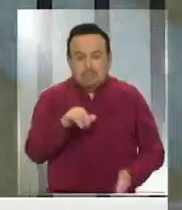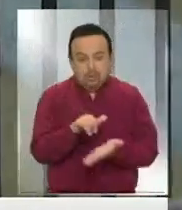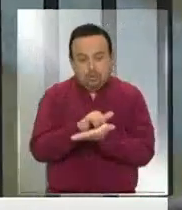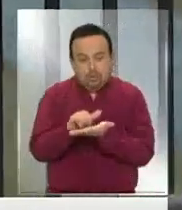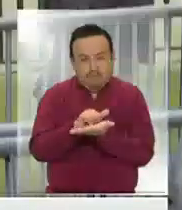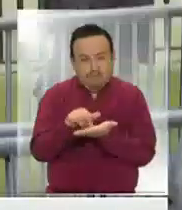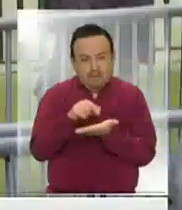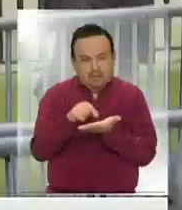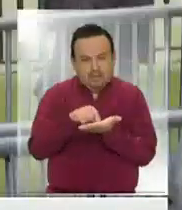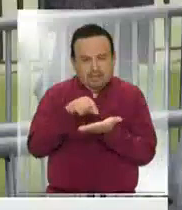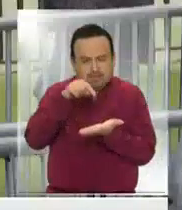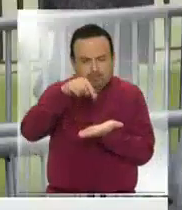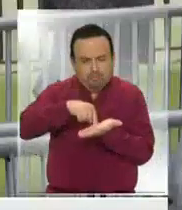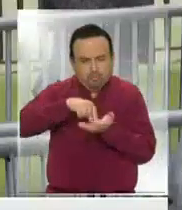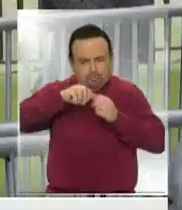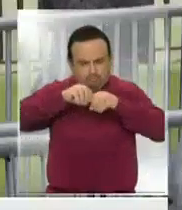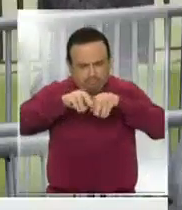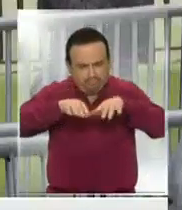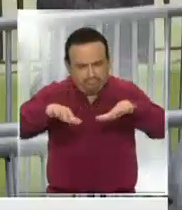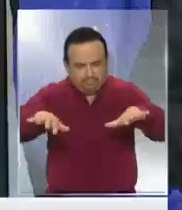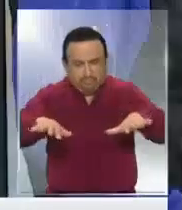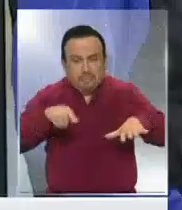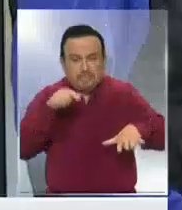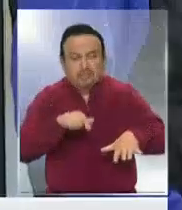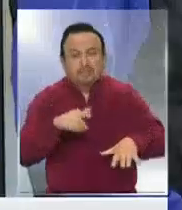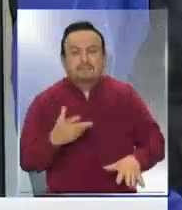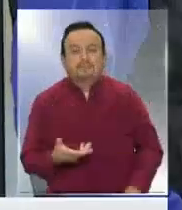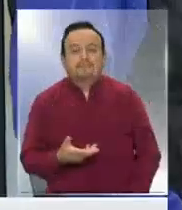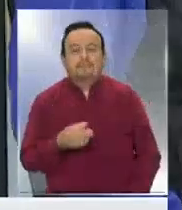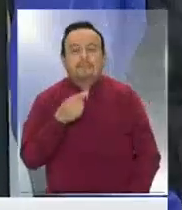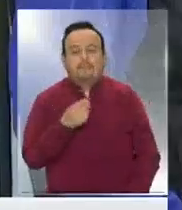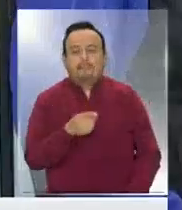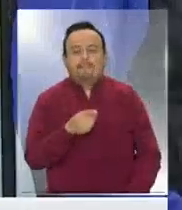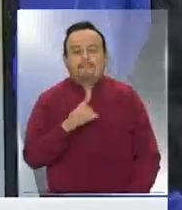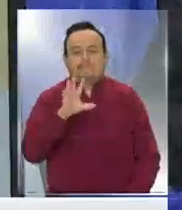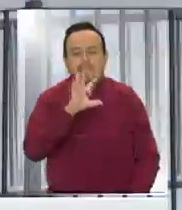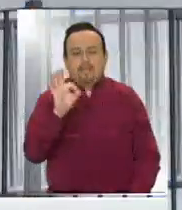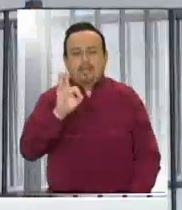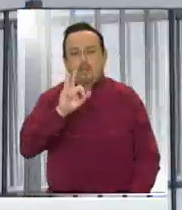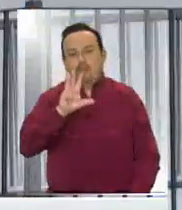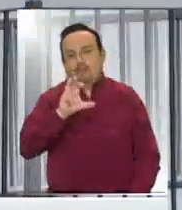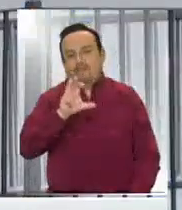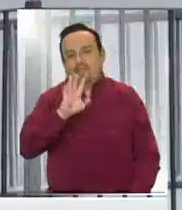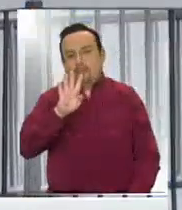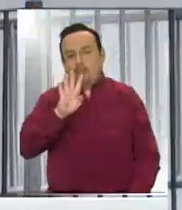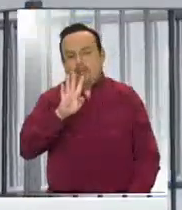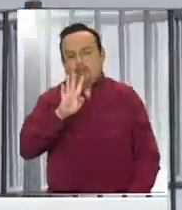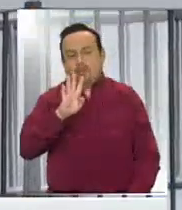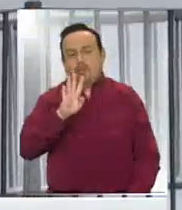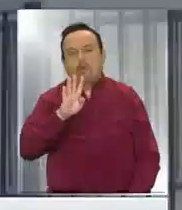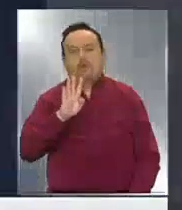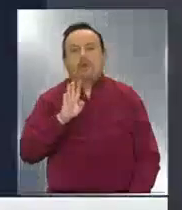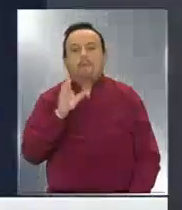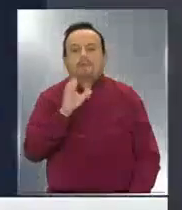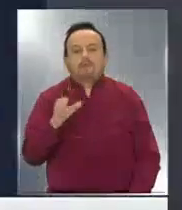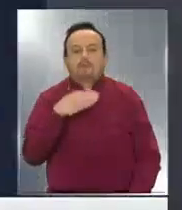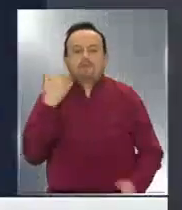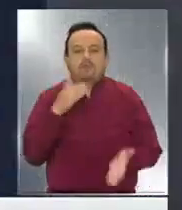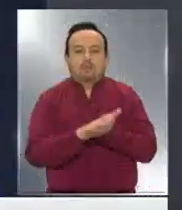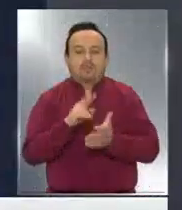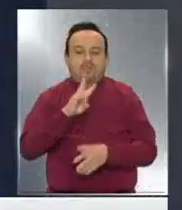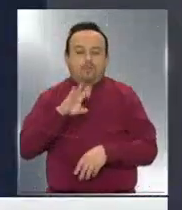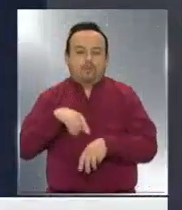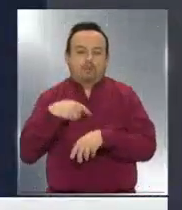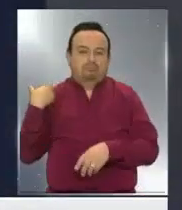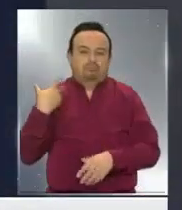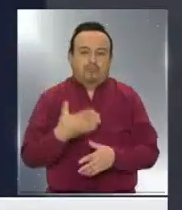York, epicentro de esta pandemia de coronavirus en Estados Unidos, registró 594 nuevas muertes en 24 horas, que